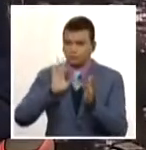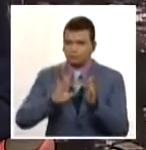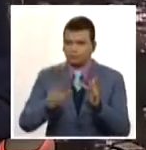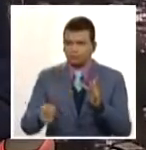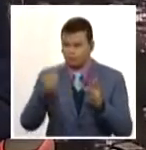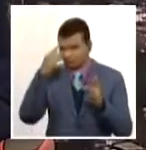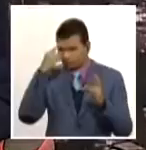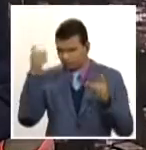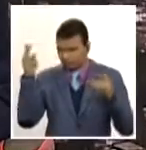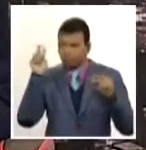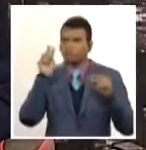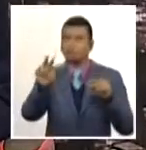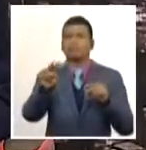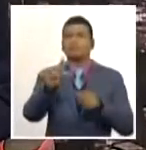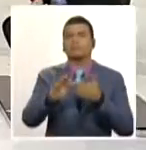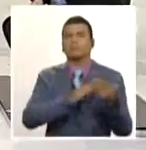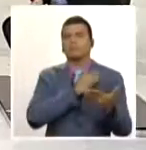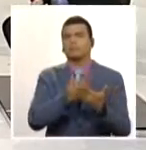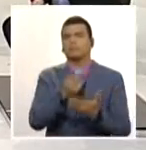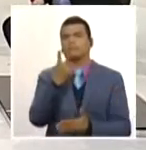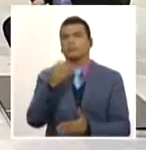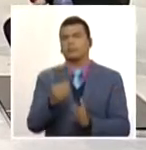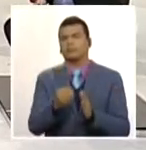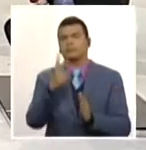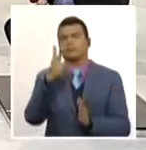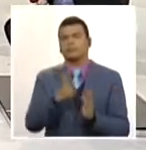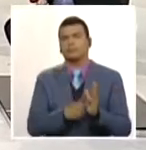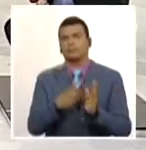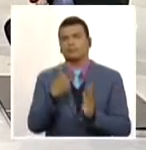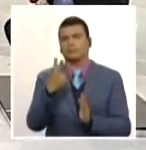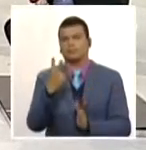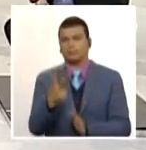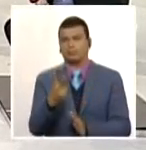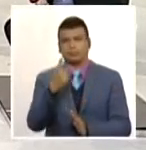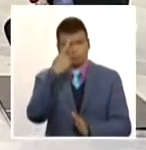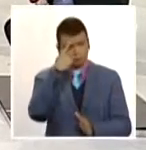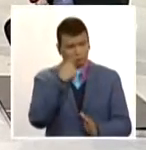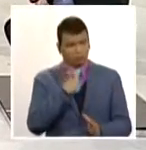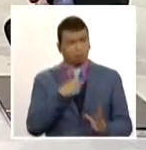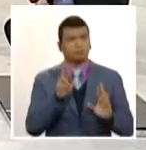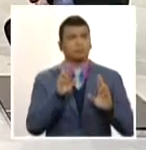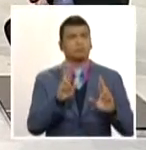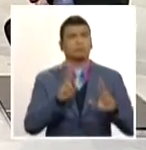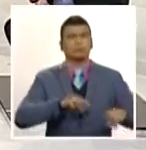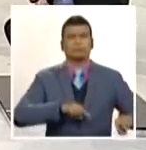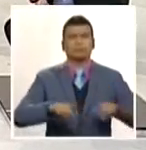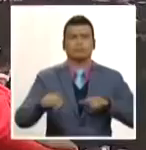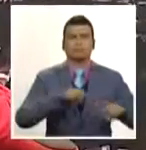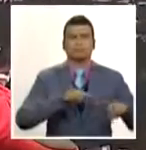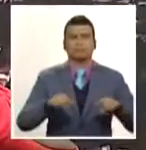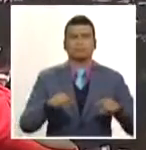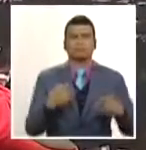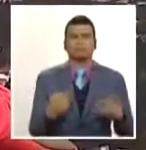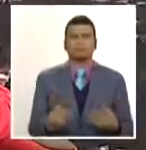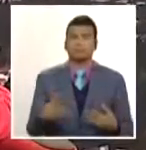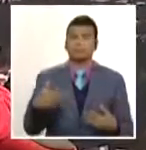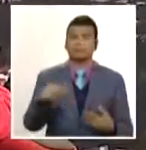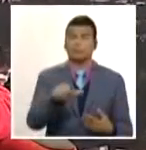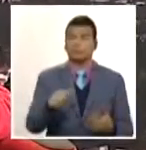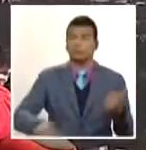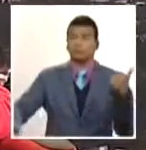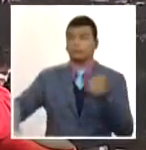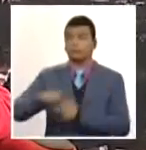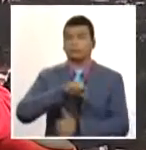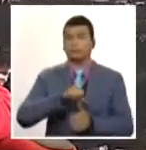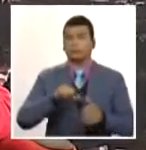al año 2032. María Fernanda, sus conclusiones. Yo pienso que ojalá la administración siguiente